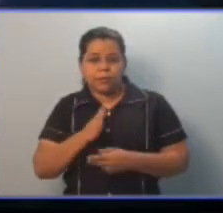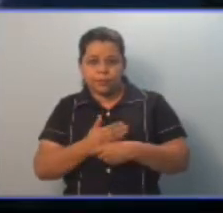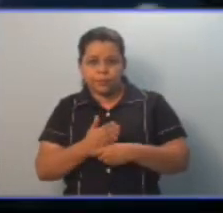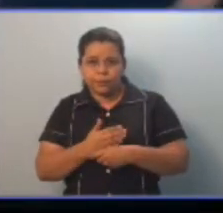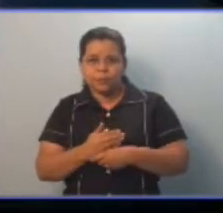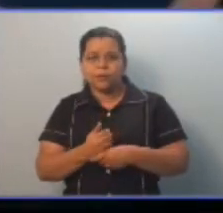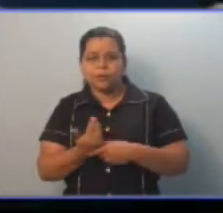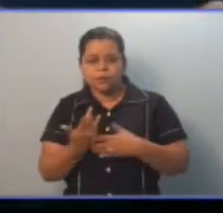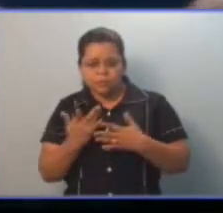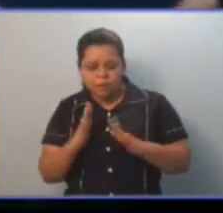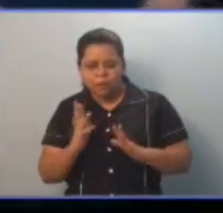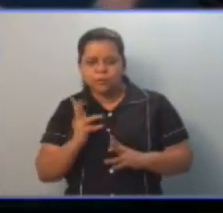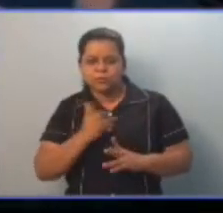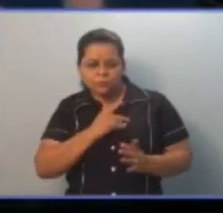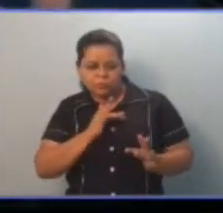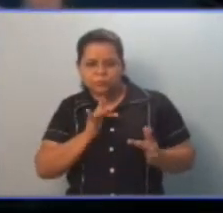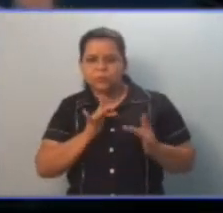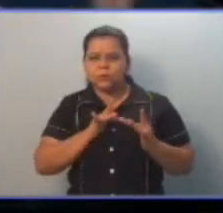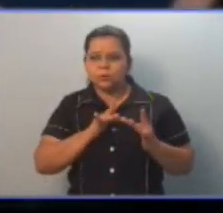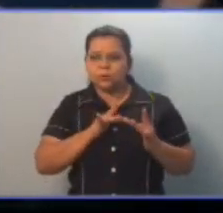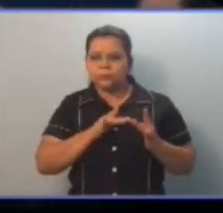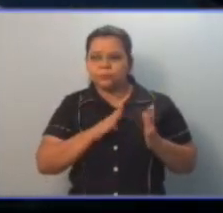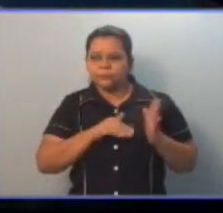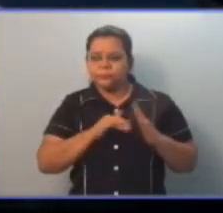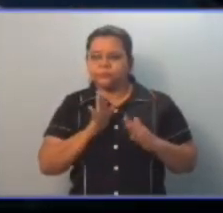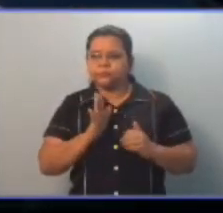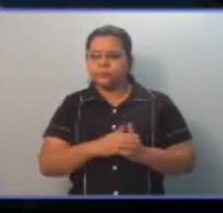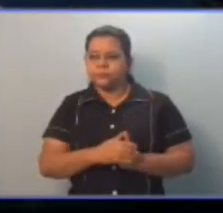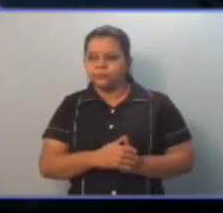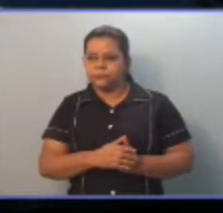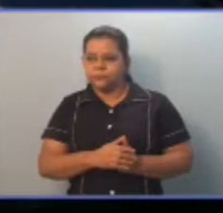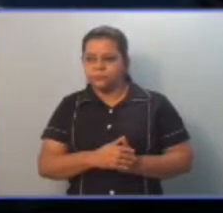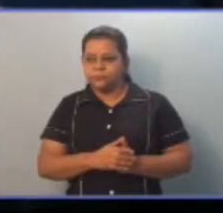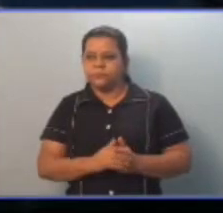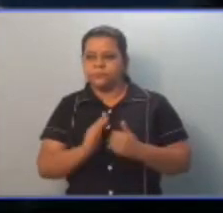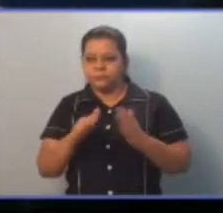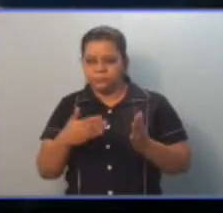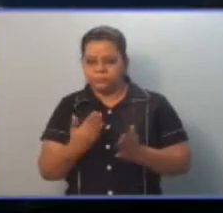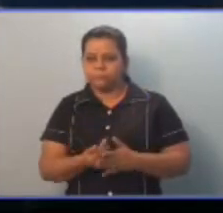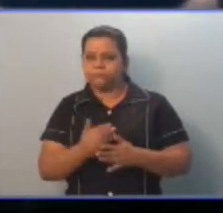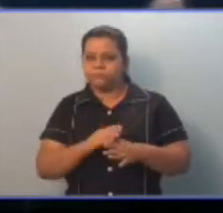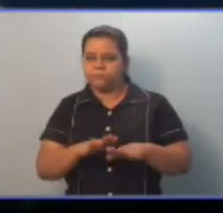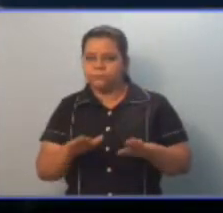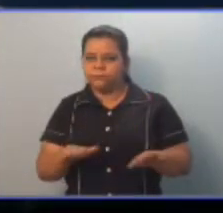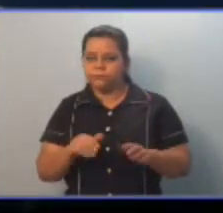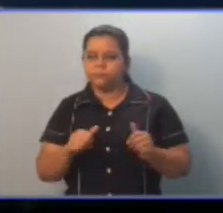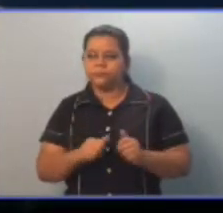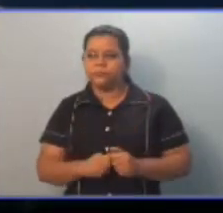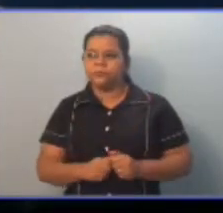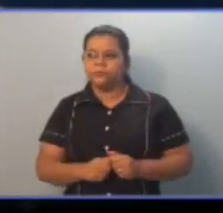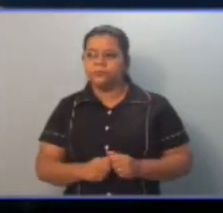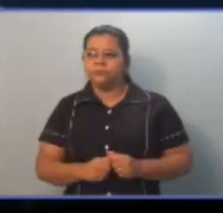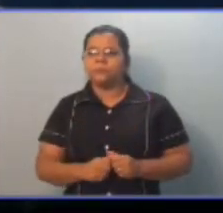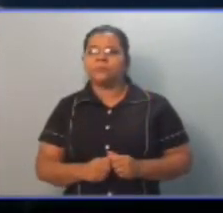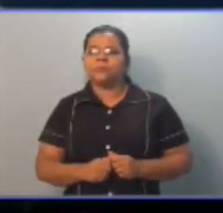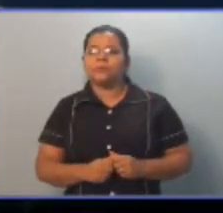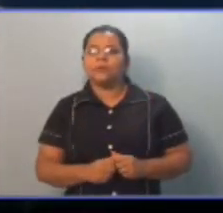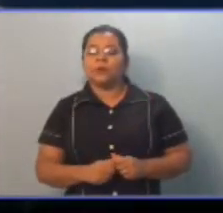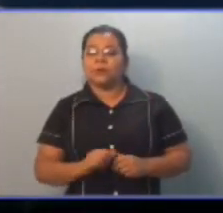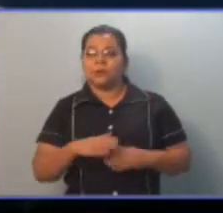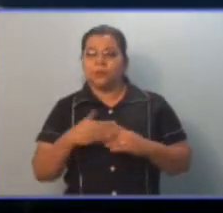de pronto hemos acercado personas que tienen la mejor de las apariencias y terminan siendo borrachos.